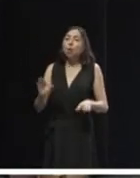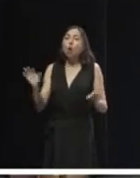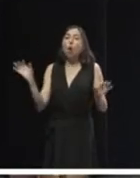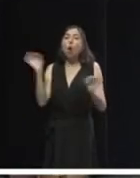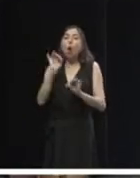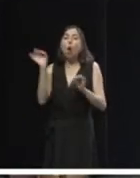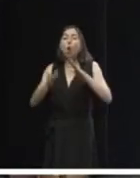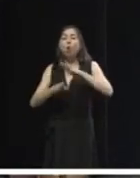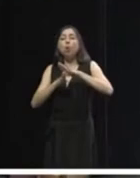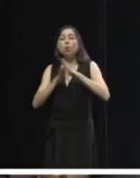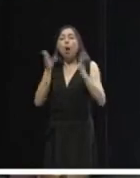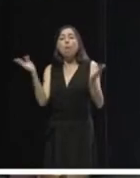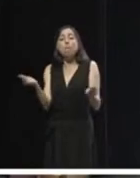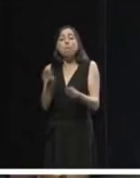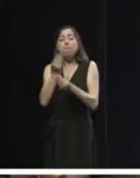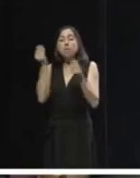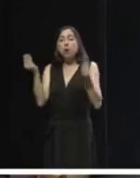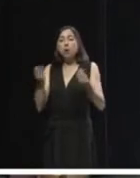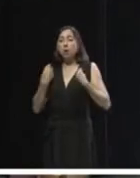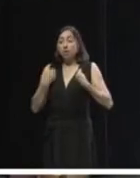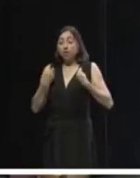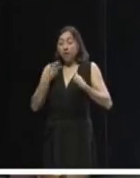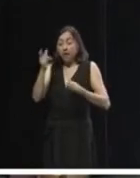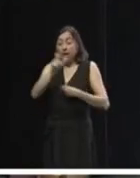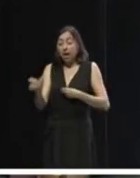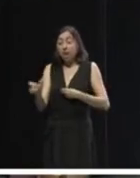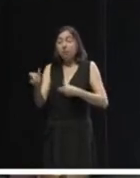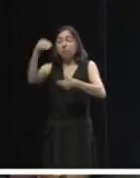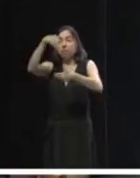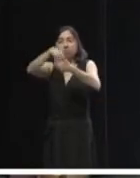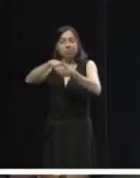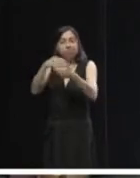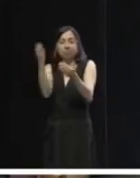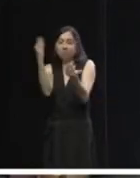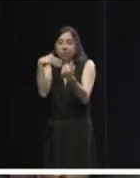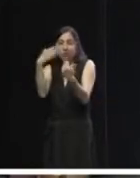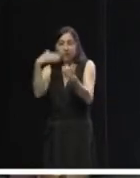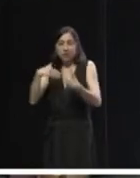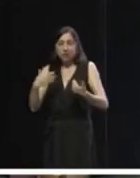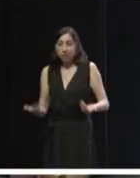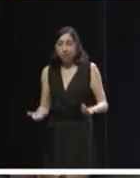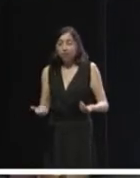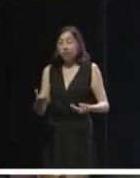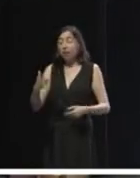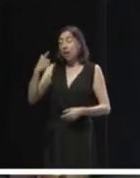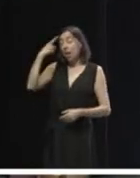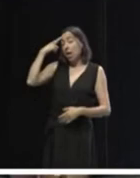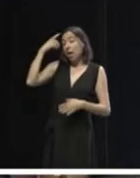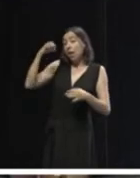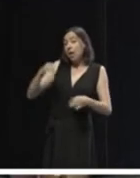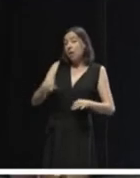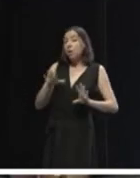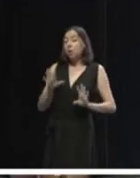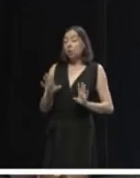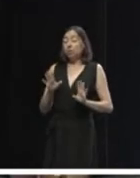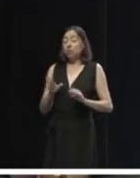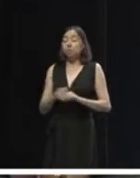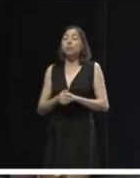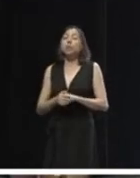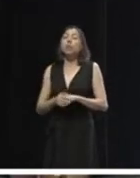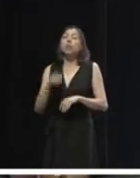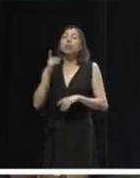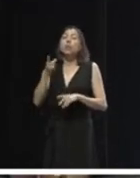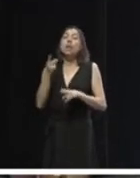seguir mejorando la vida de la gente, no va a estar presente. Creo que han convertido